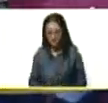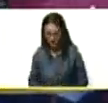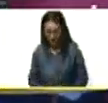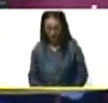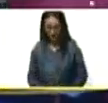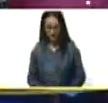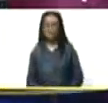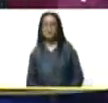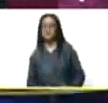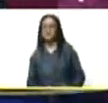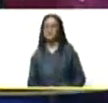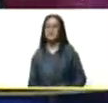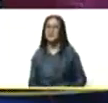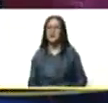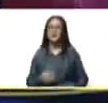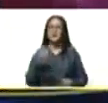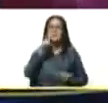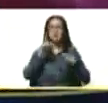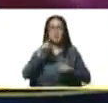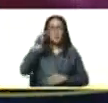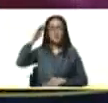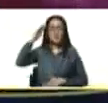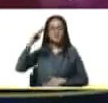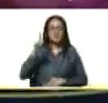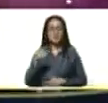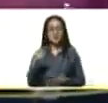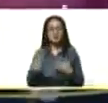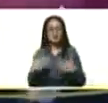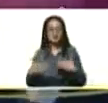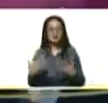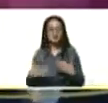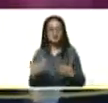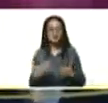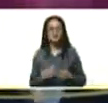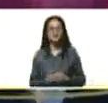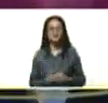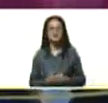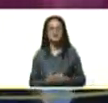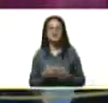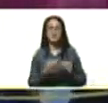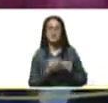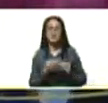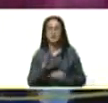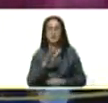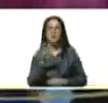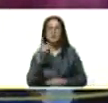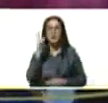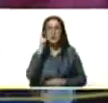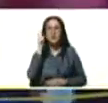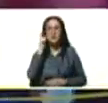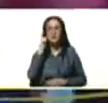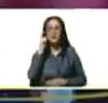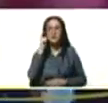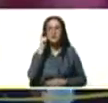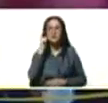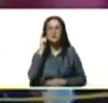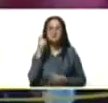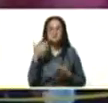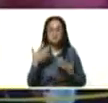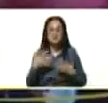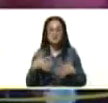y personal de la Fuerza Armada, y pudiéramos acelerar, y en vez de recuperar cada 45 días, lo